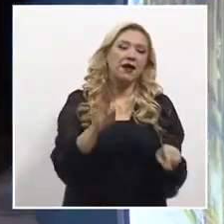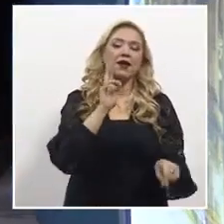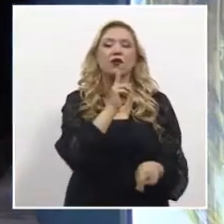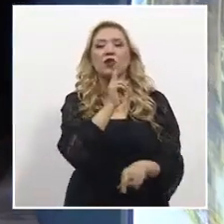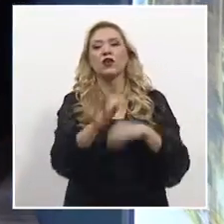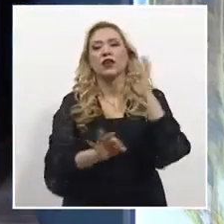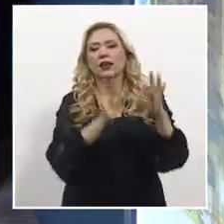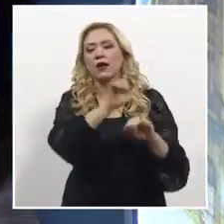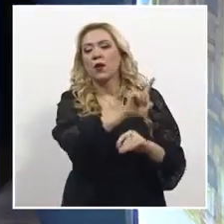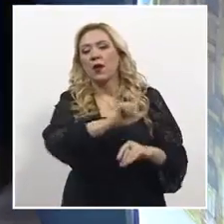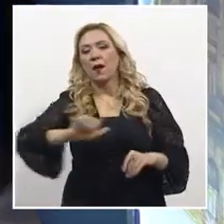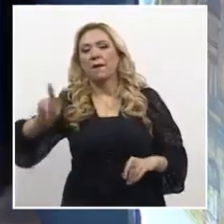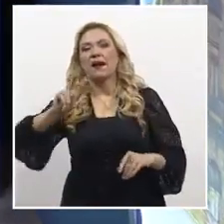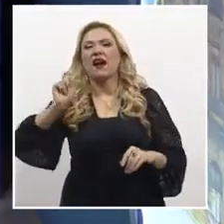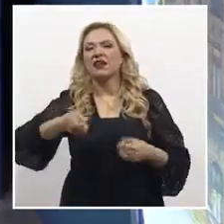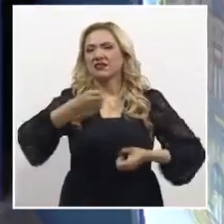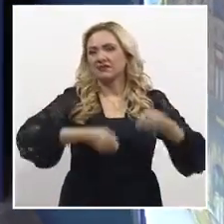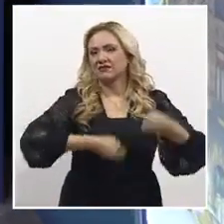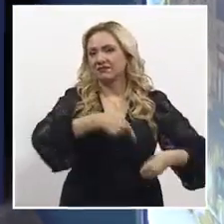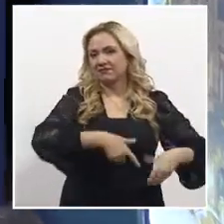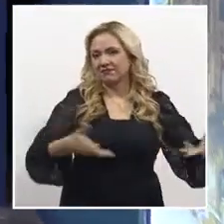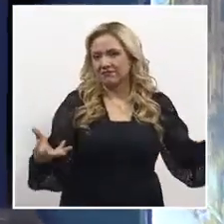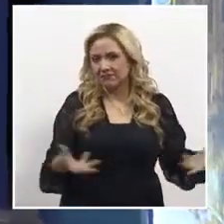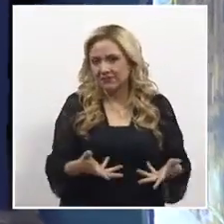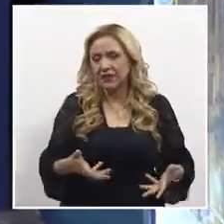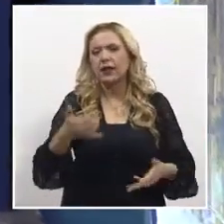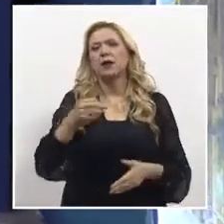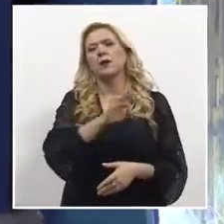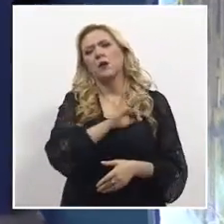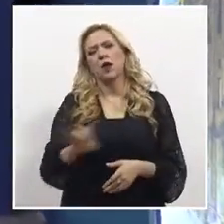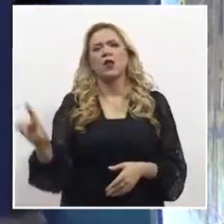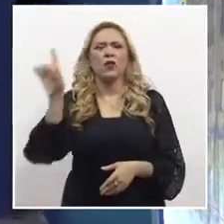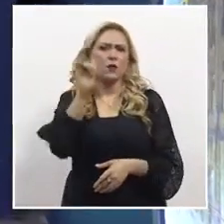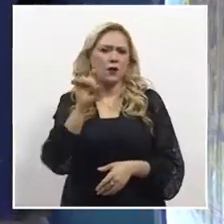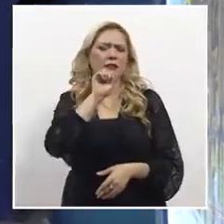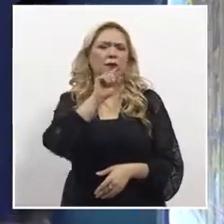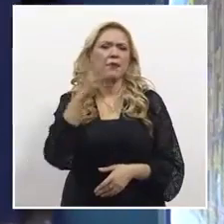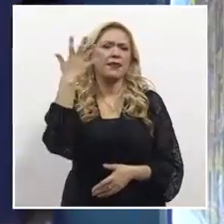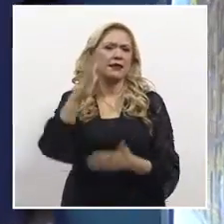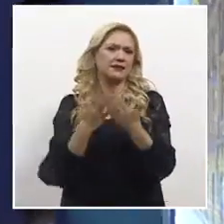semanal de noticias del Poder Judicial de la Federación, con sus repeticiones el domingo a las